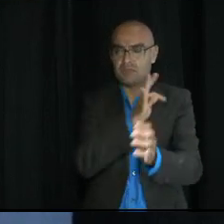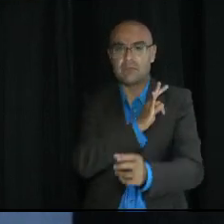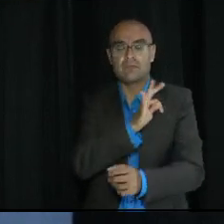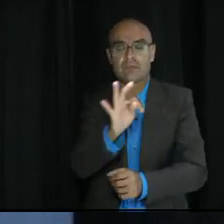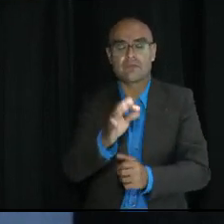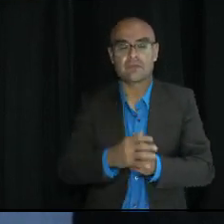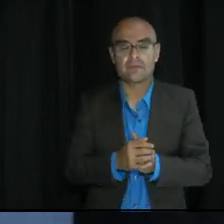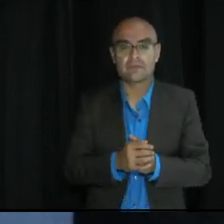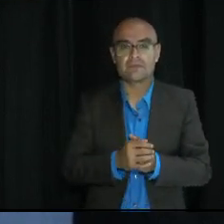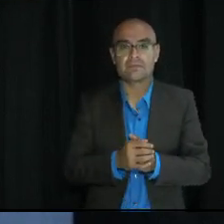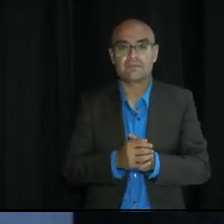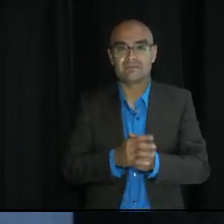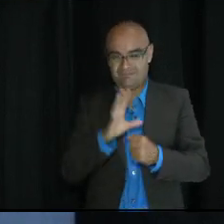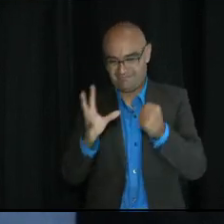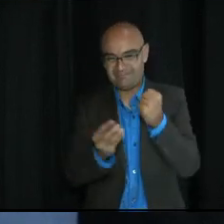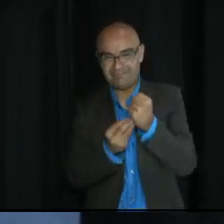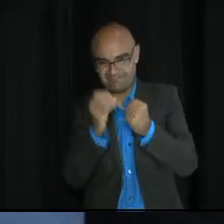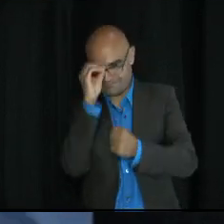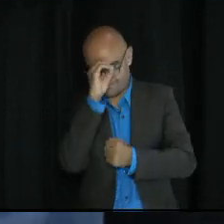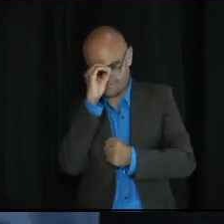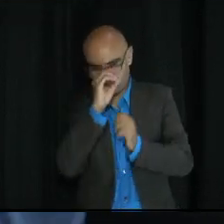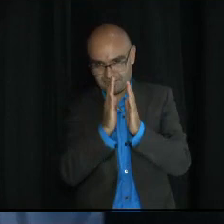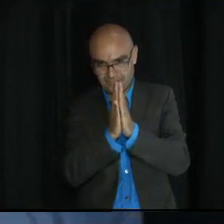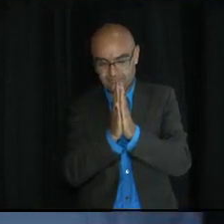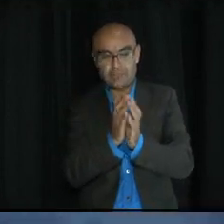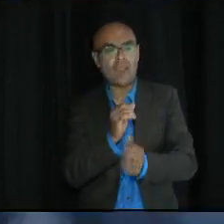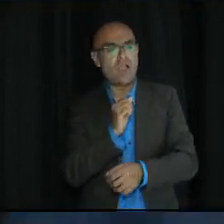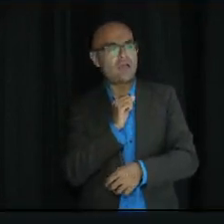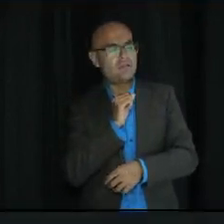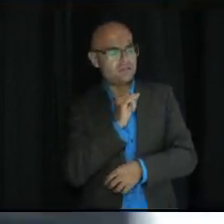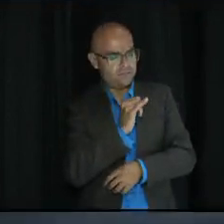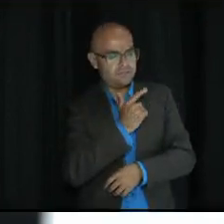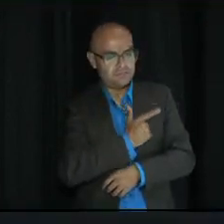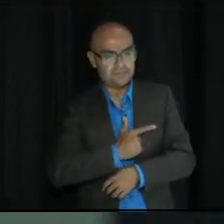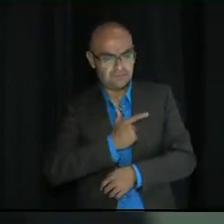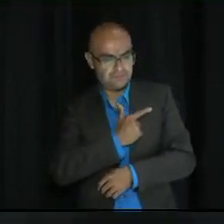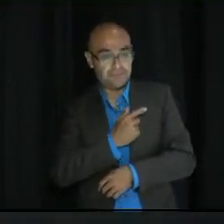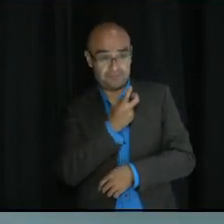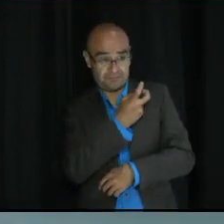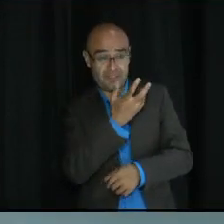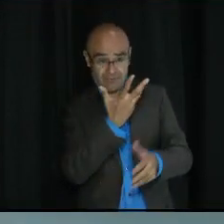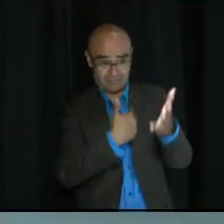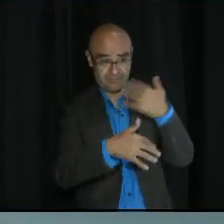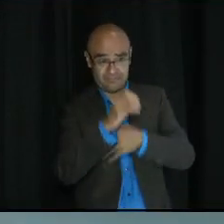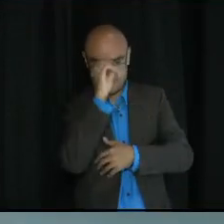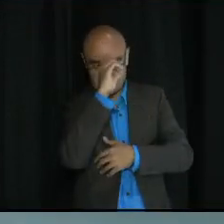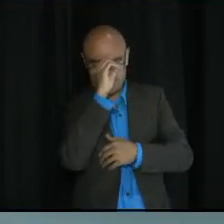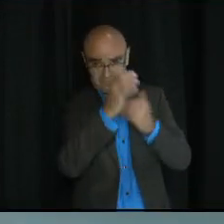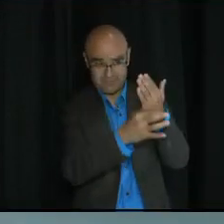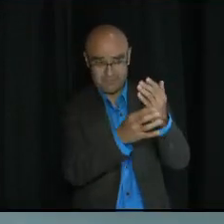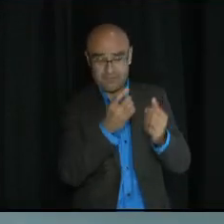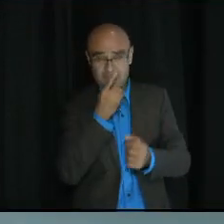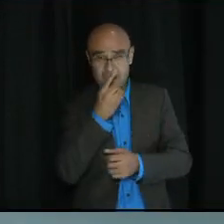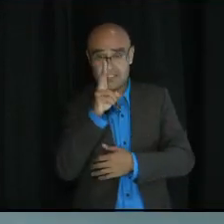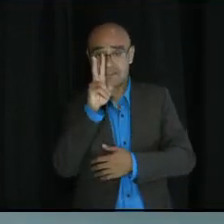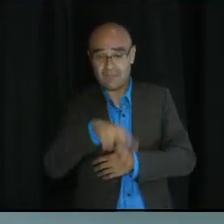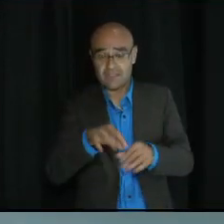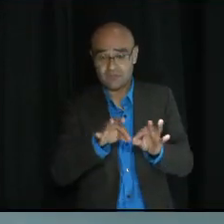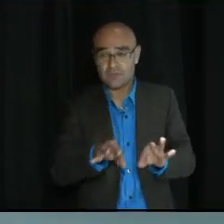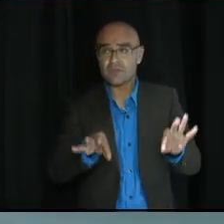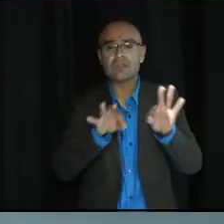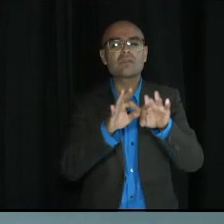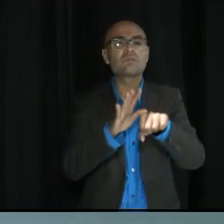Sí, bueno, la verdad es que es muy importante eso que comentas, Gerardo, porque la verdad es